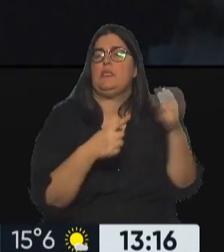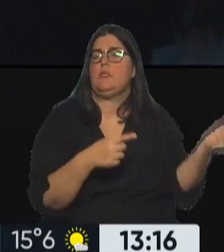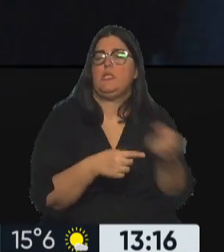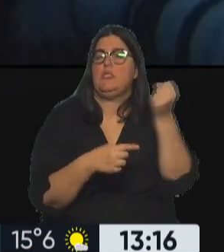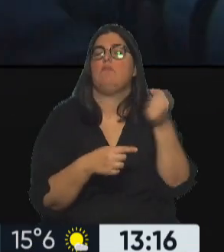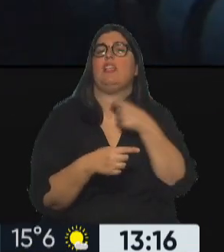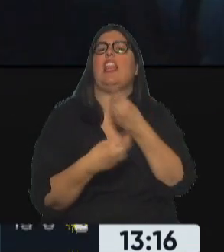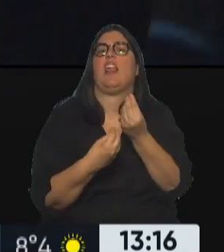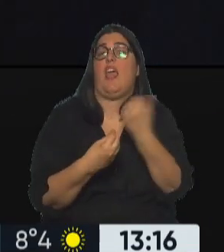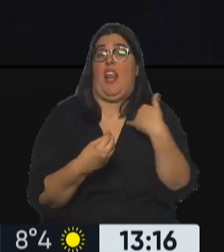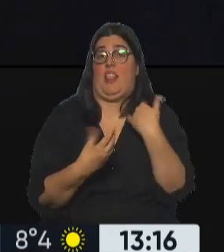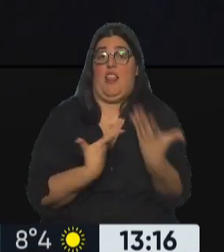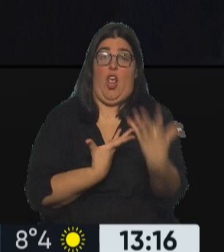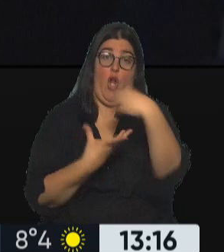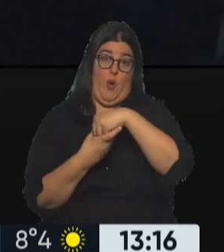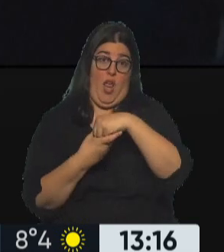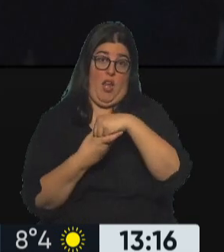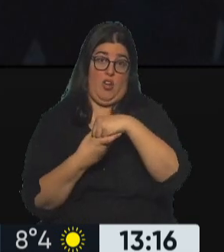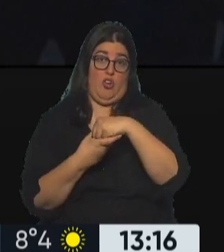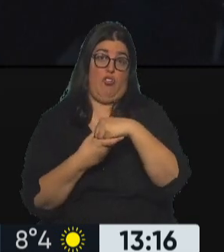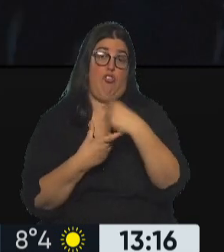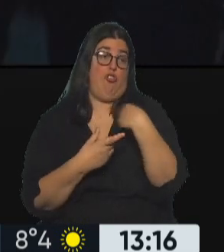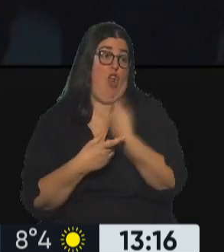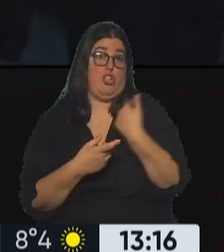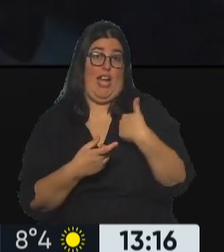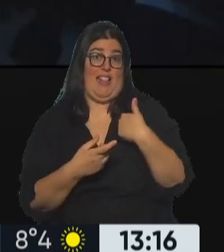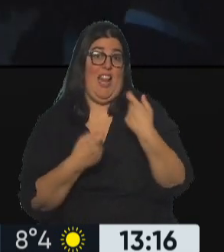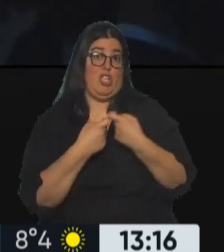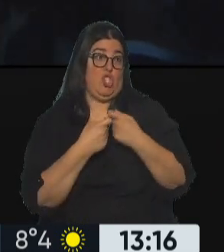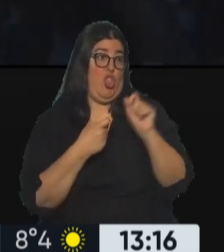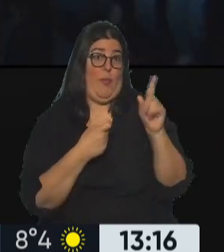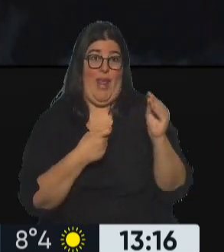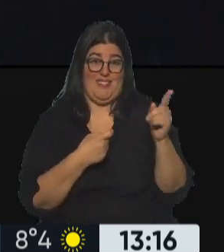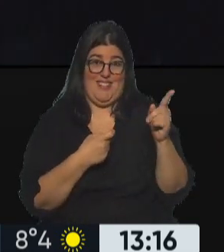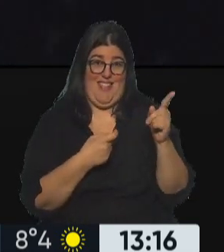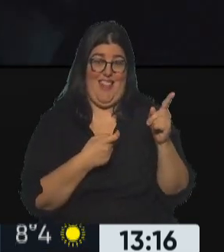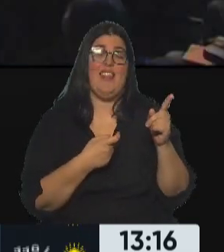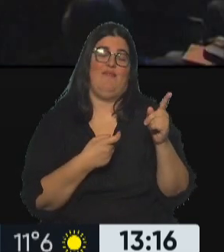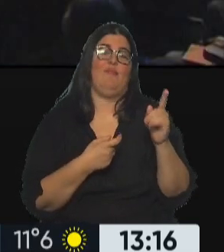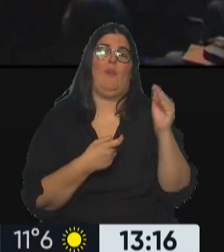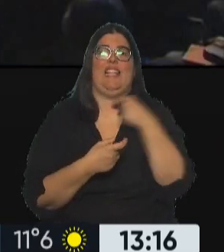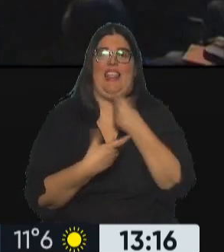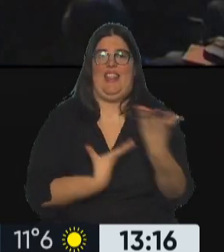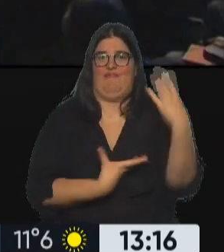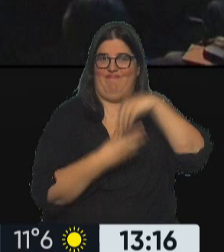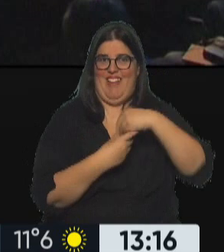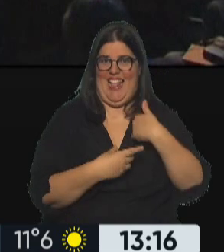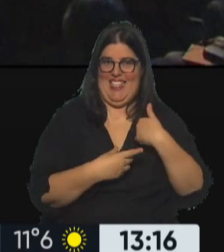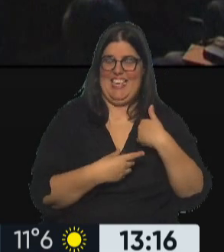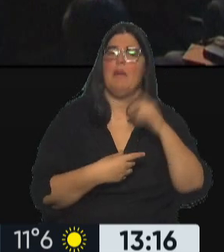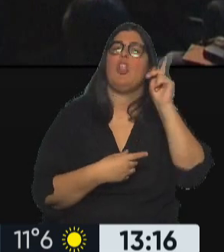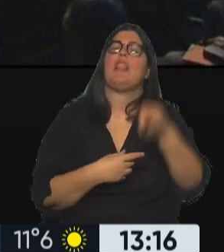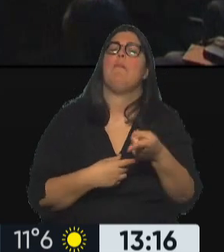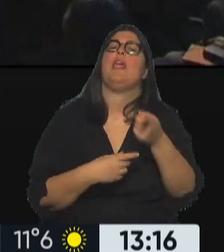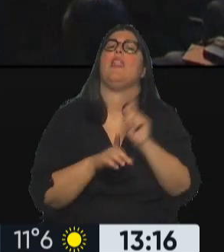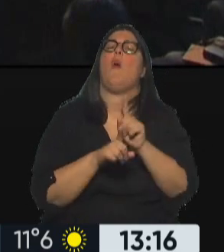primero incorporar a la Argentina, somos socios de Brasil, pero también tener un lugar en el Consejo de Seguridad de Naciones Unidas, es un